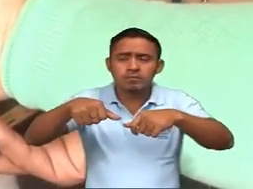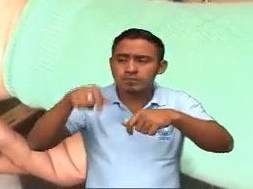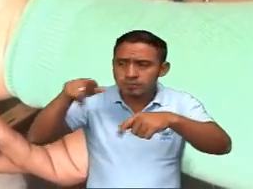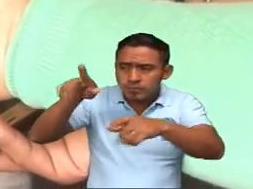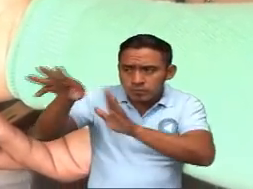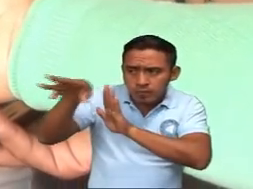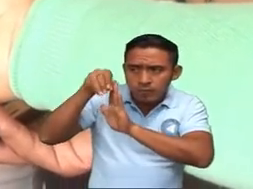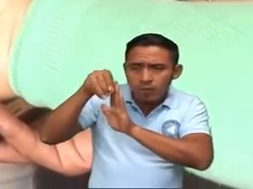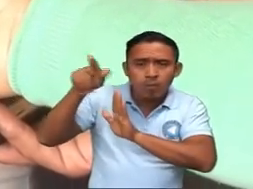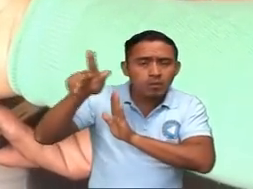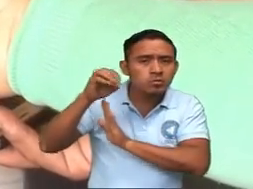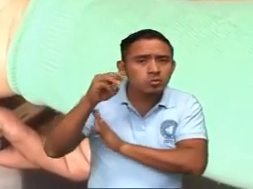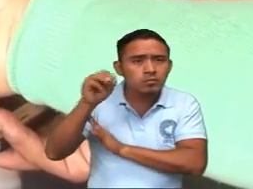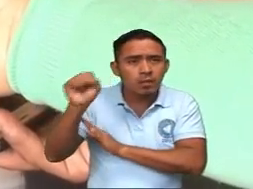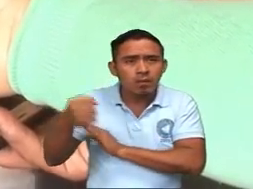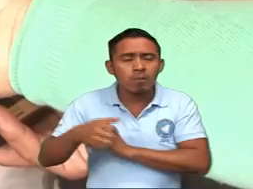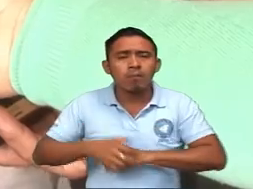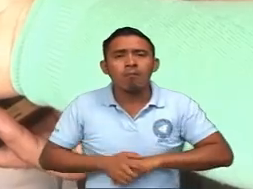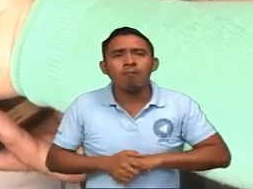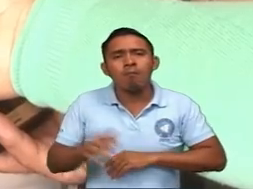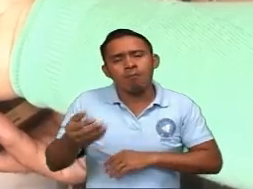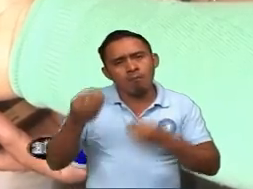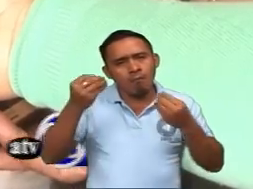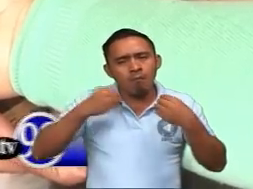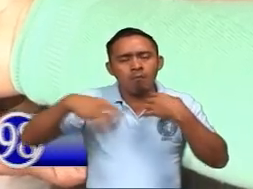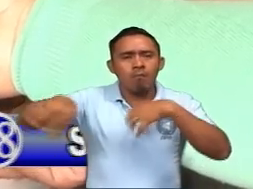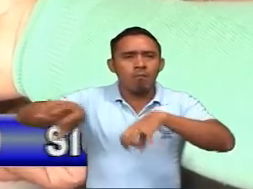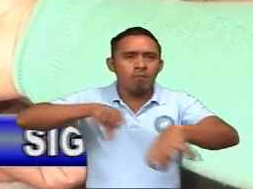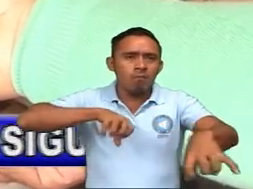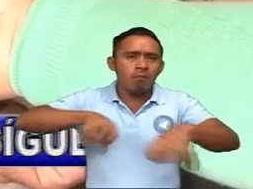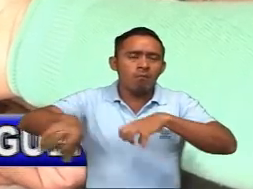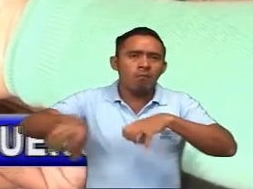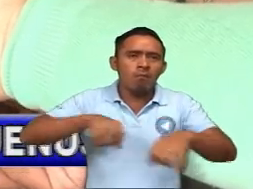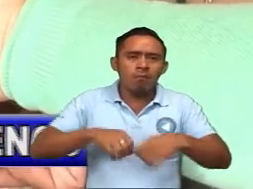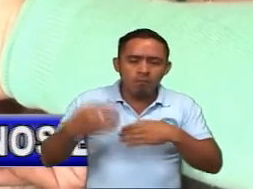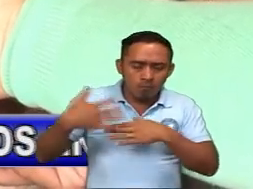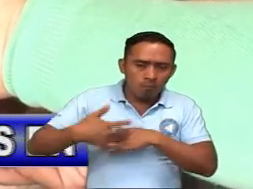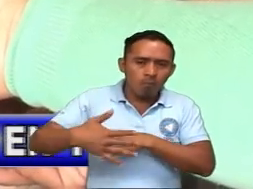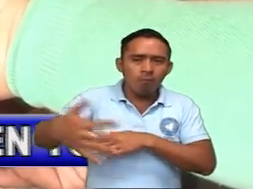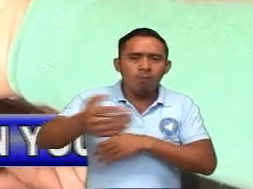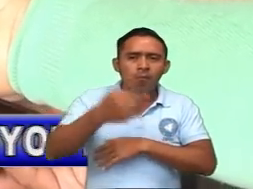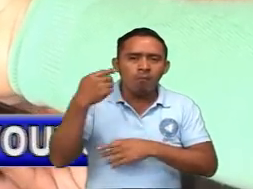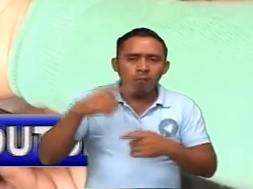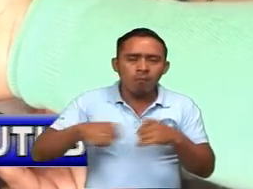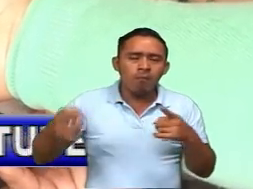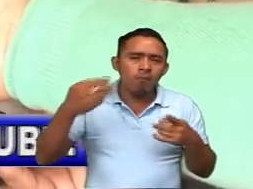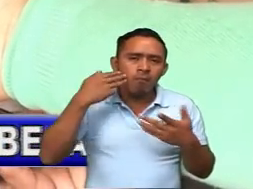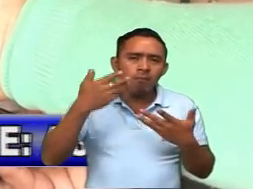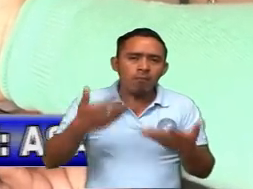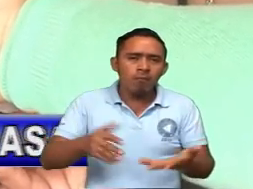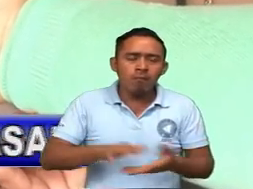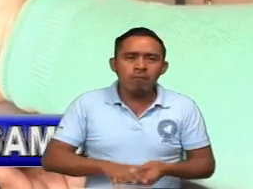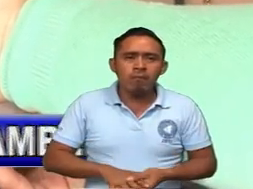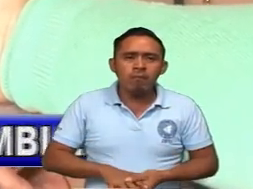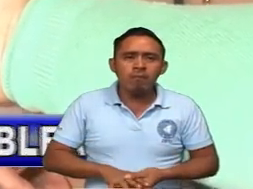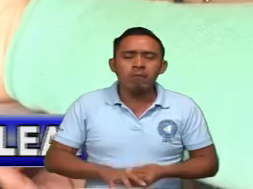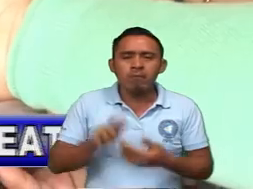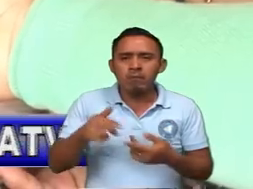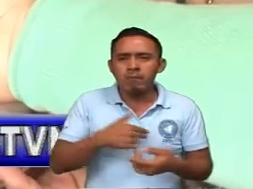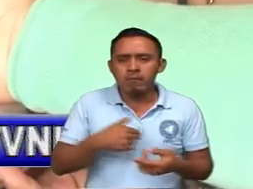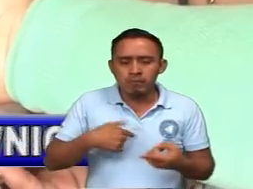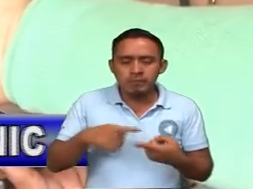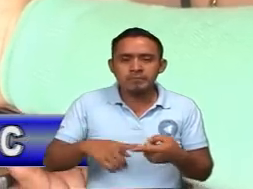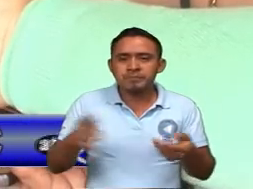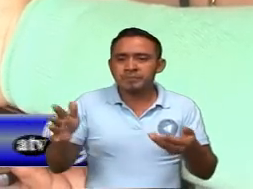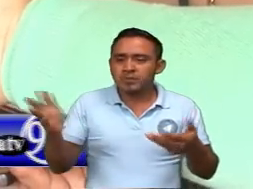camino. También tenemos varias actividades a realizar en este transcurso del mes de mayo, donde vamos a